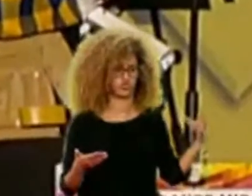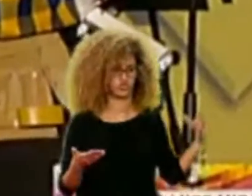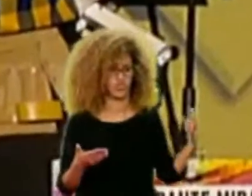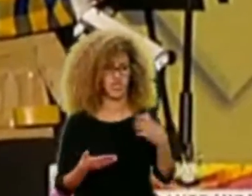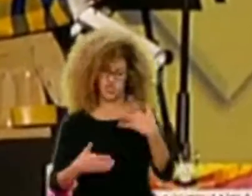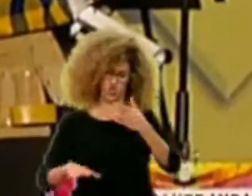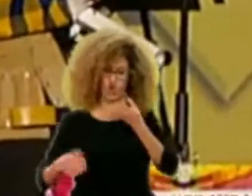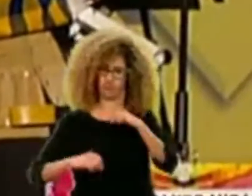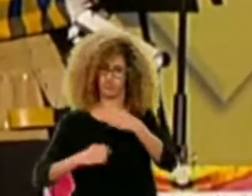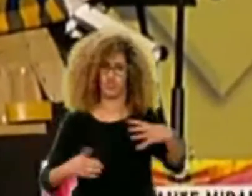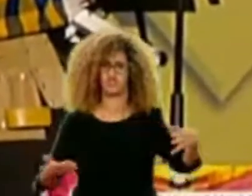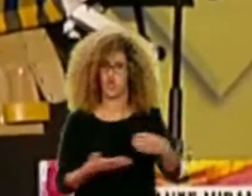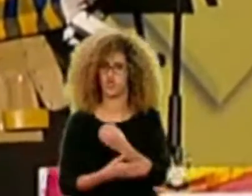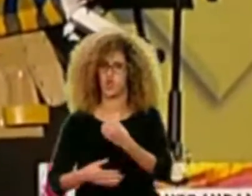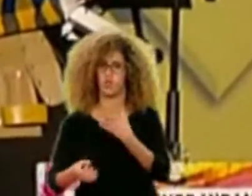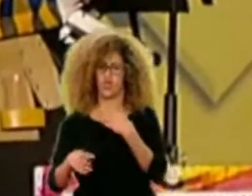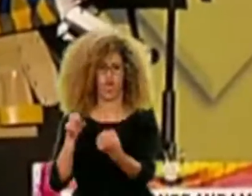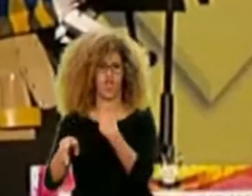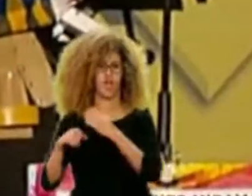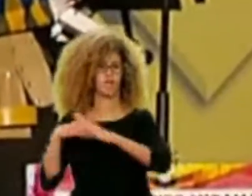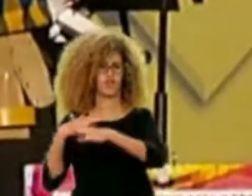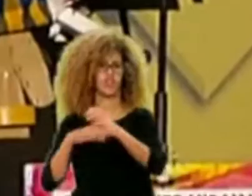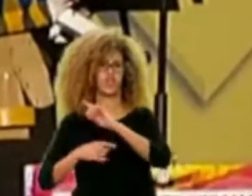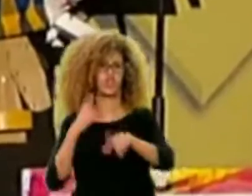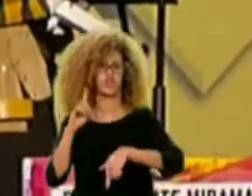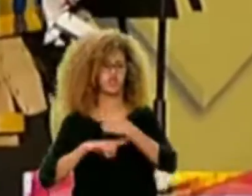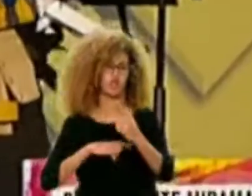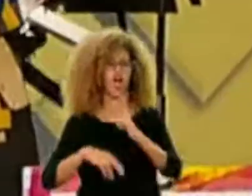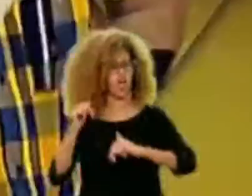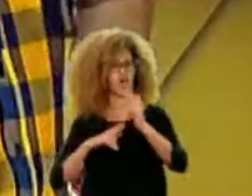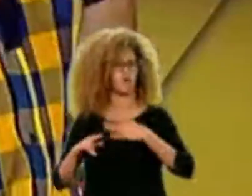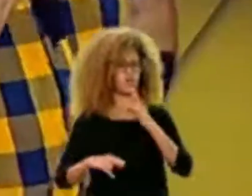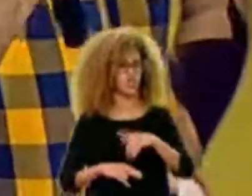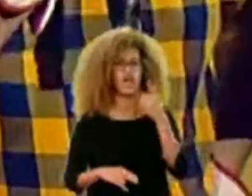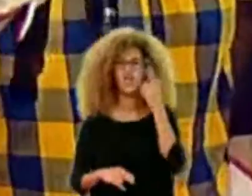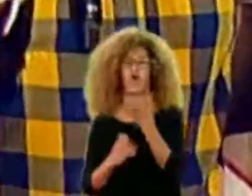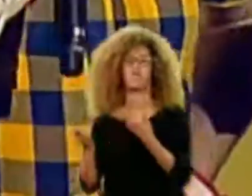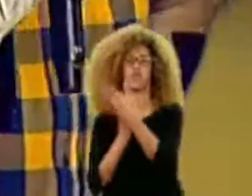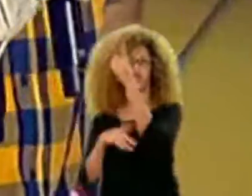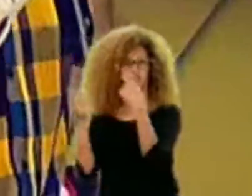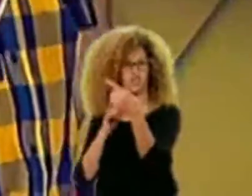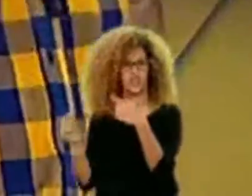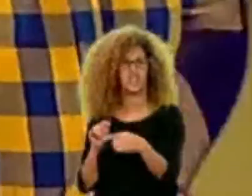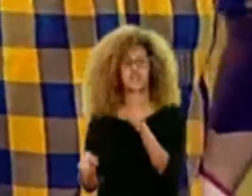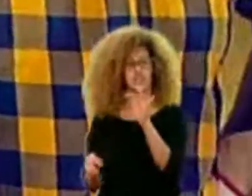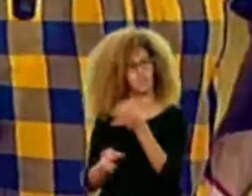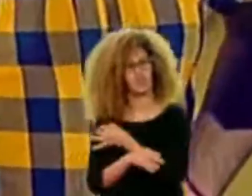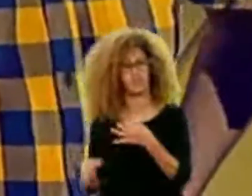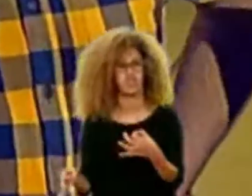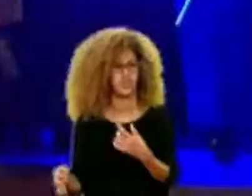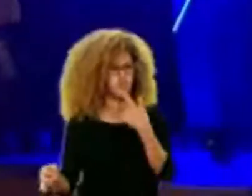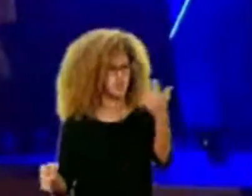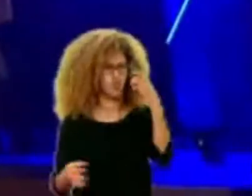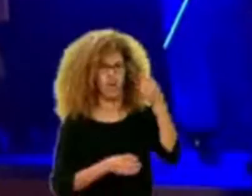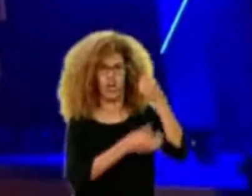Avenida Marítima, que hago un proyecto de obra. Y vine a pedirte un presupuesto. Vale, Pinito, perfecto, doña. Pero explíqueme una cosita, ¿qué hace con el paraguas